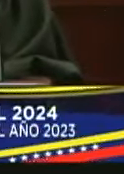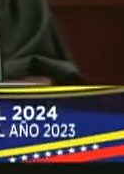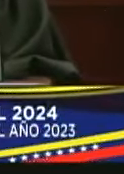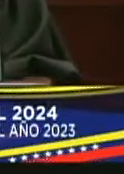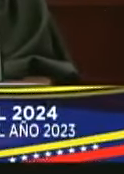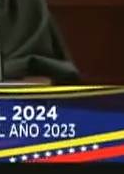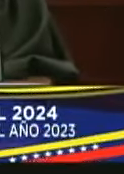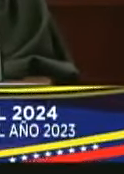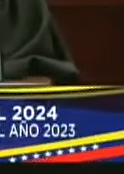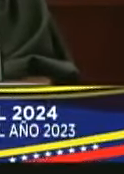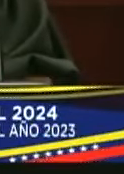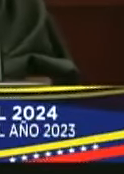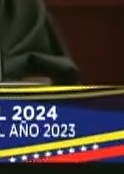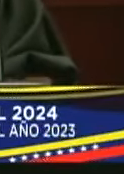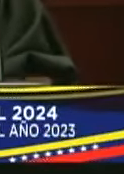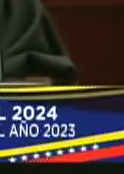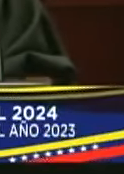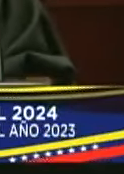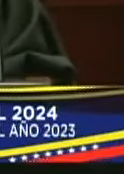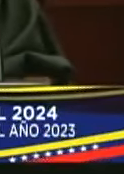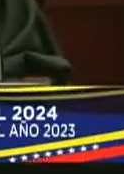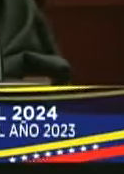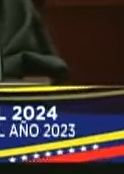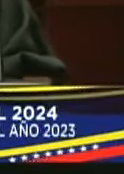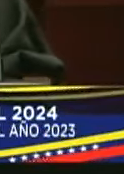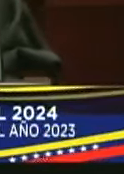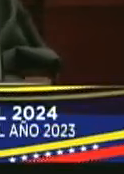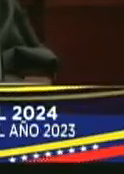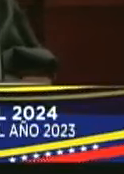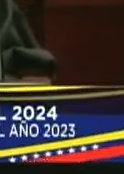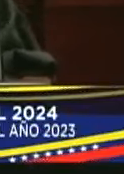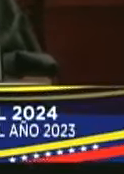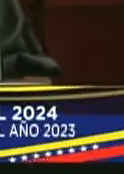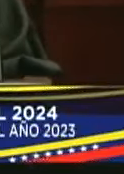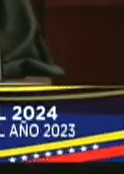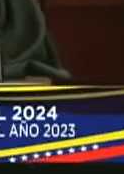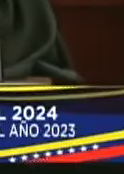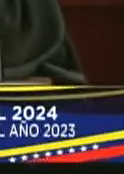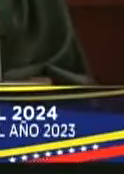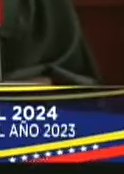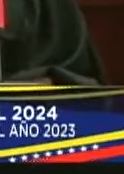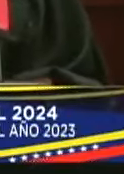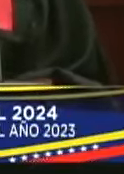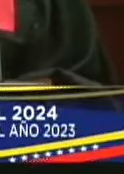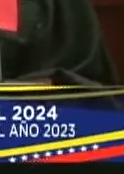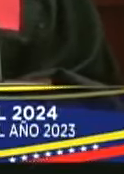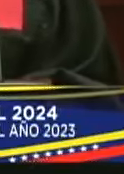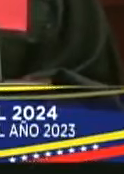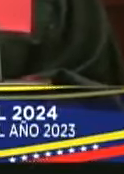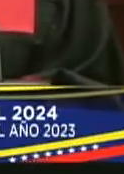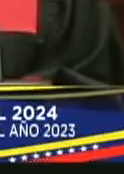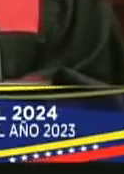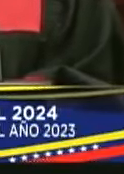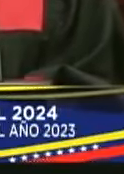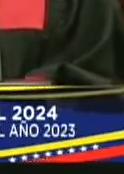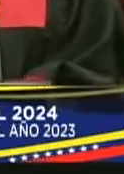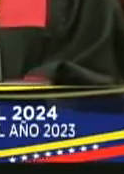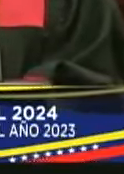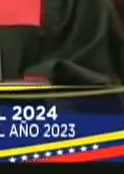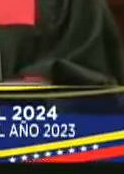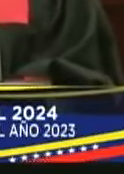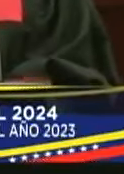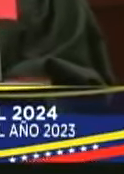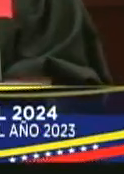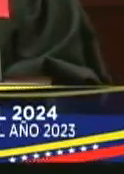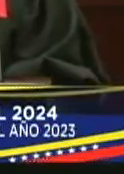las organizaciones populares de izquierda y a toda posible subversión social y política.